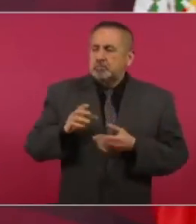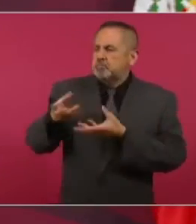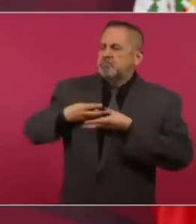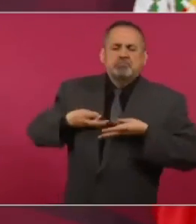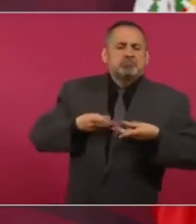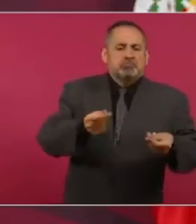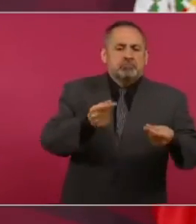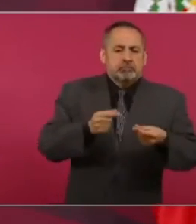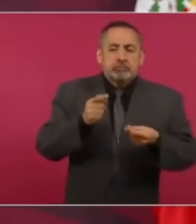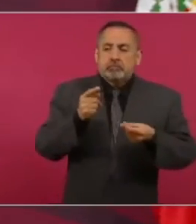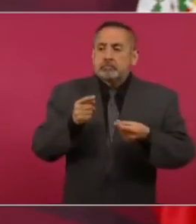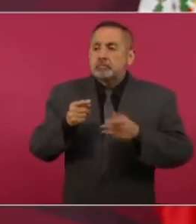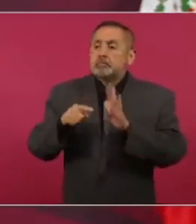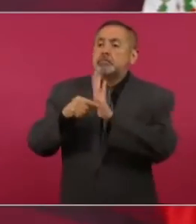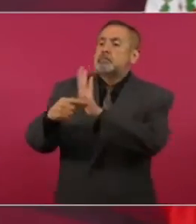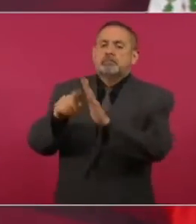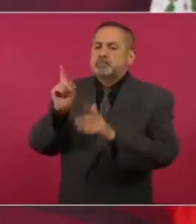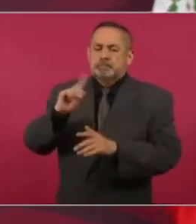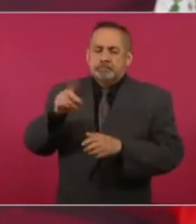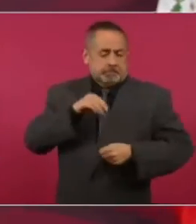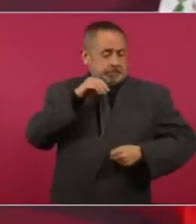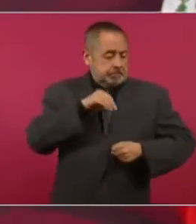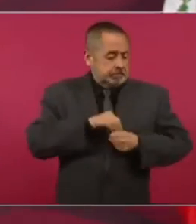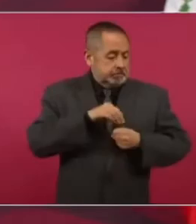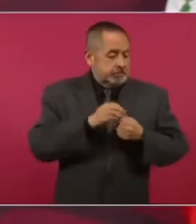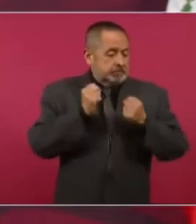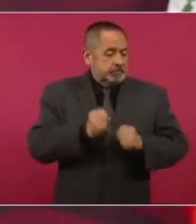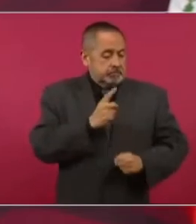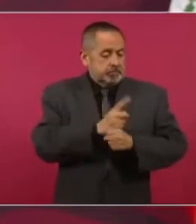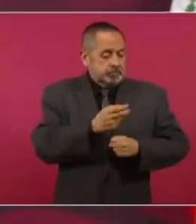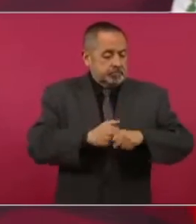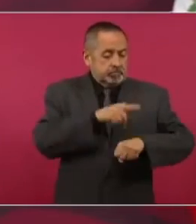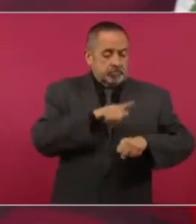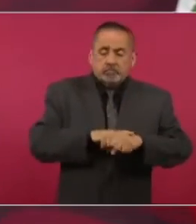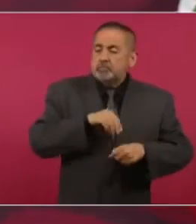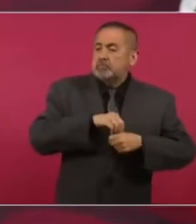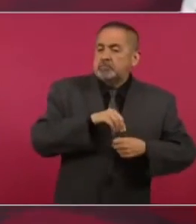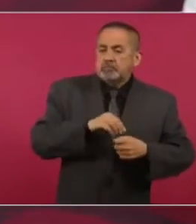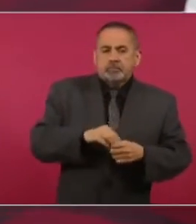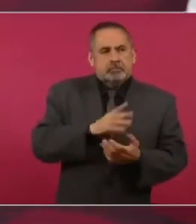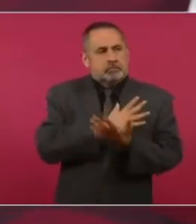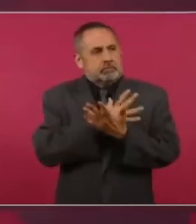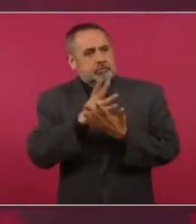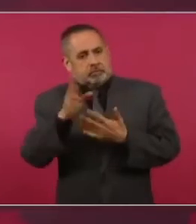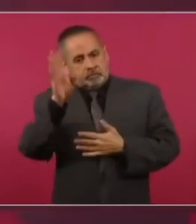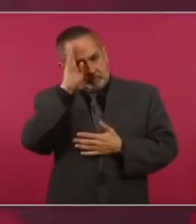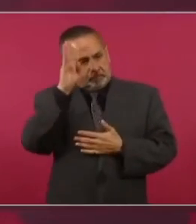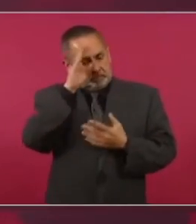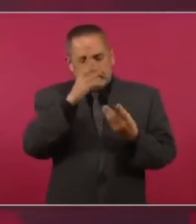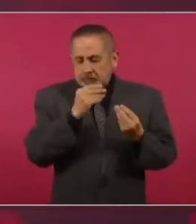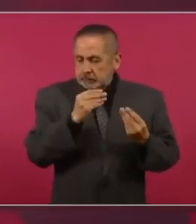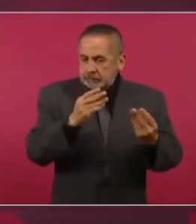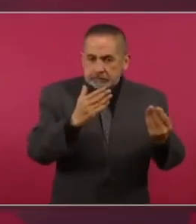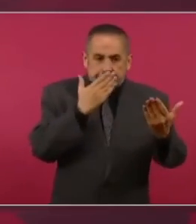era seguridad nacional, pues habían excesos de todo tipo.